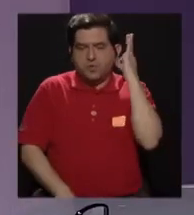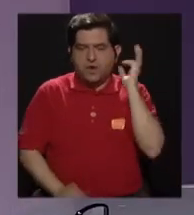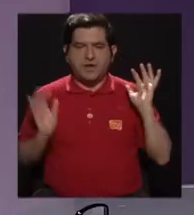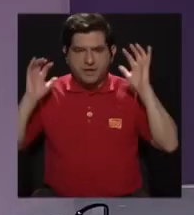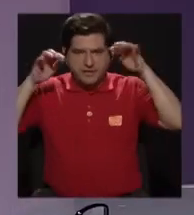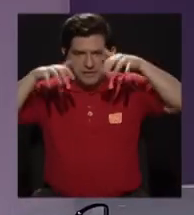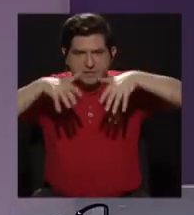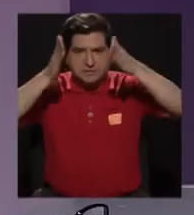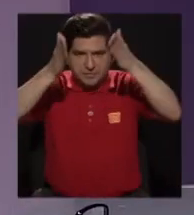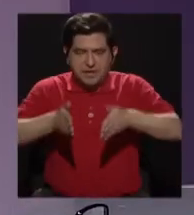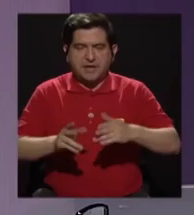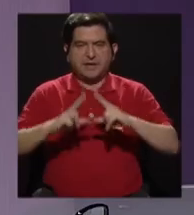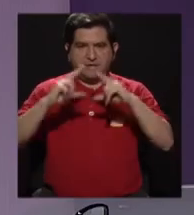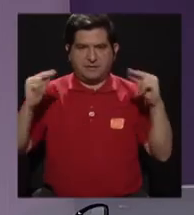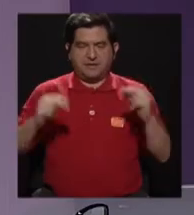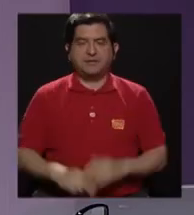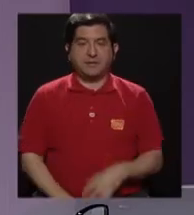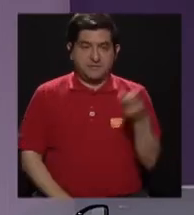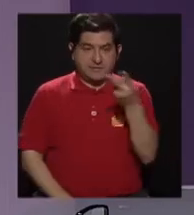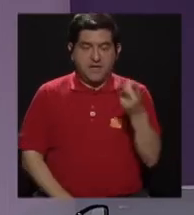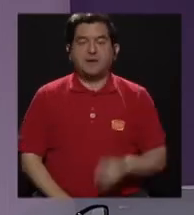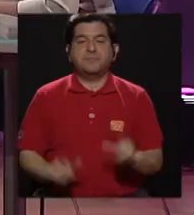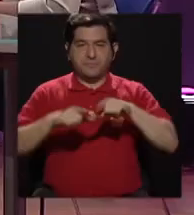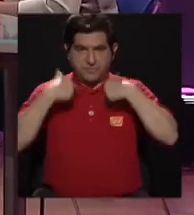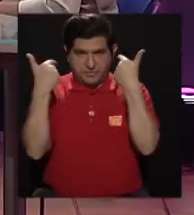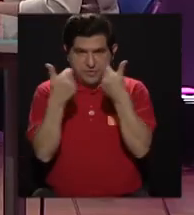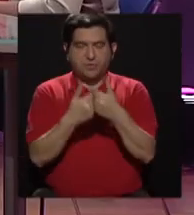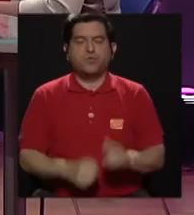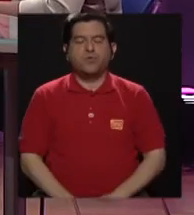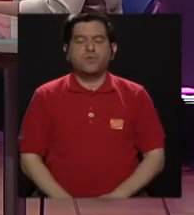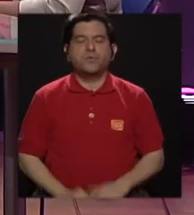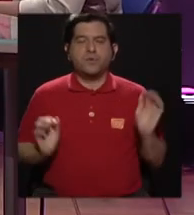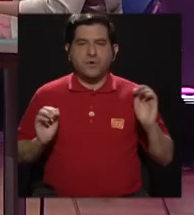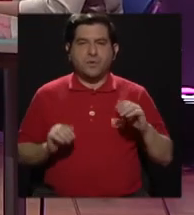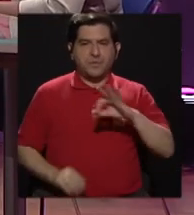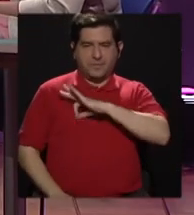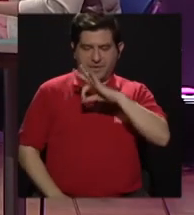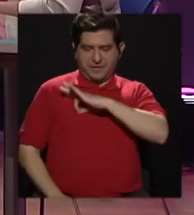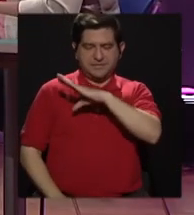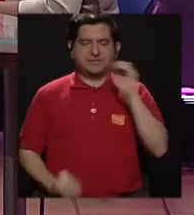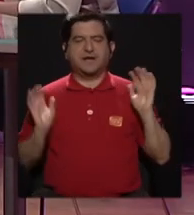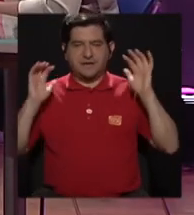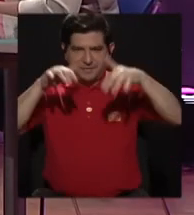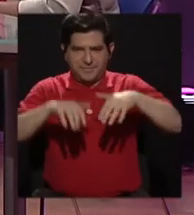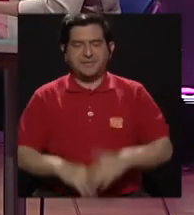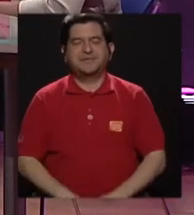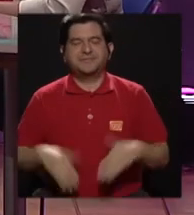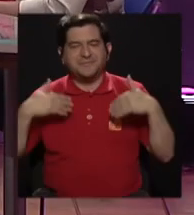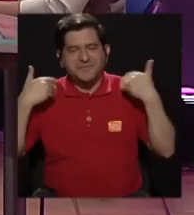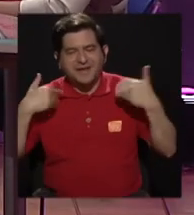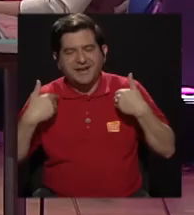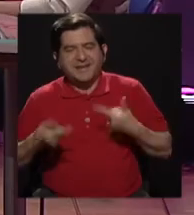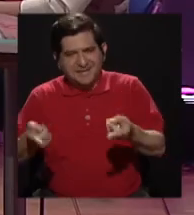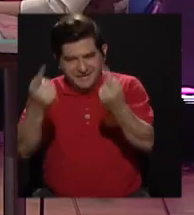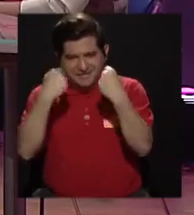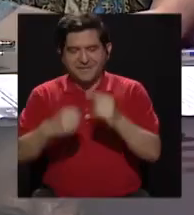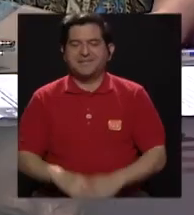Ambas forman parte del colectivo Bienestar y Migración. Qué alegría tenerlas acá ambas.